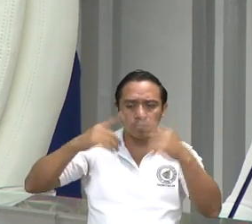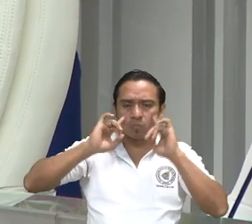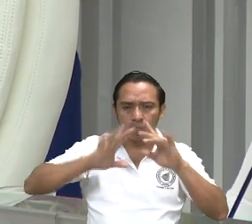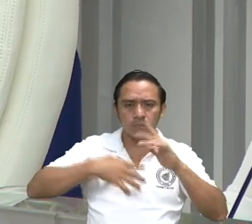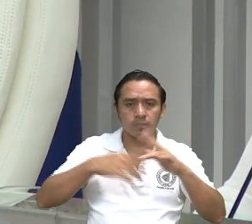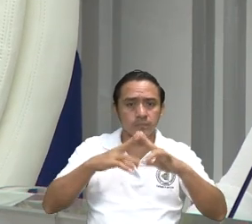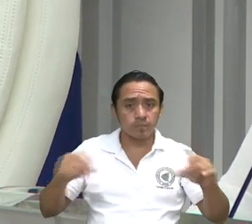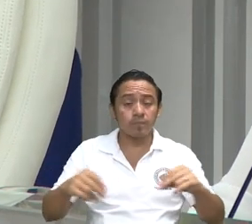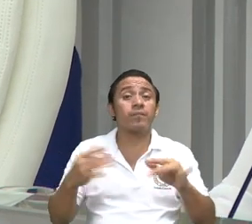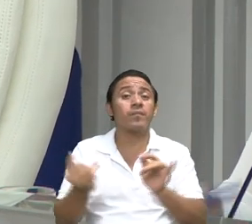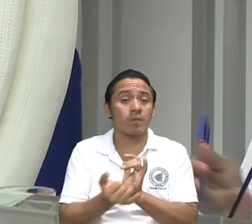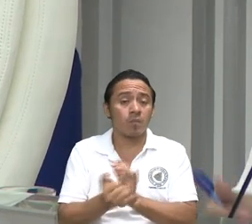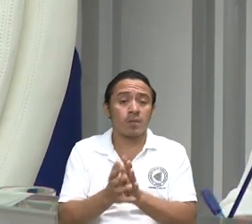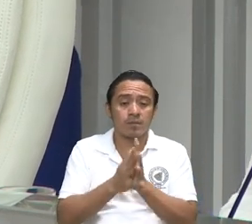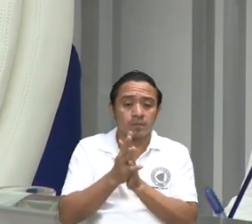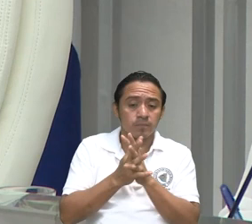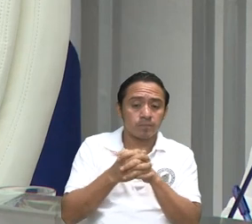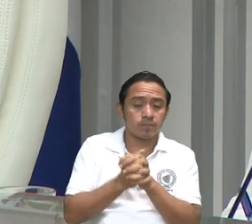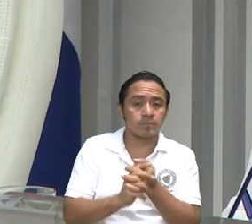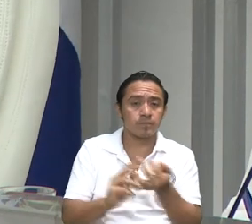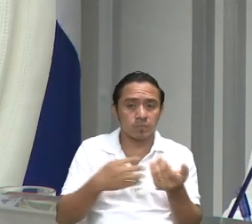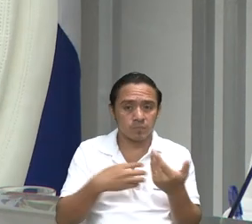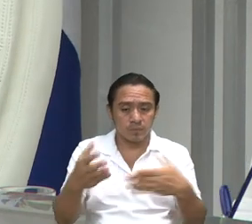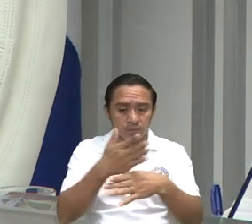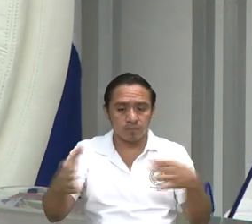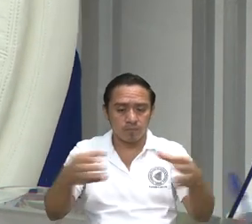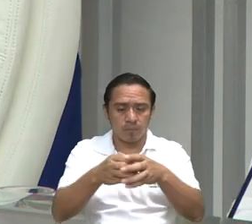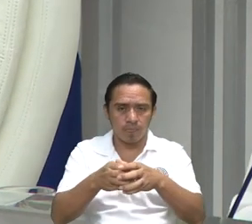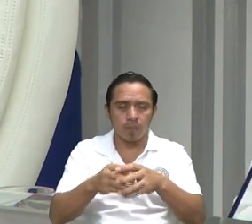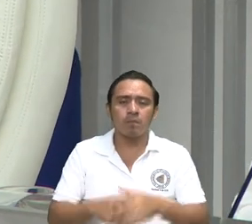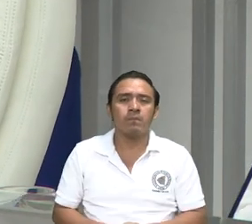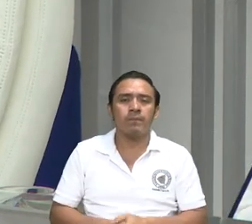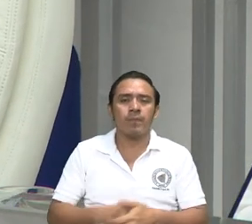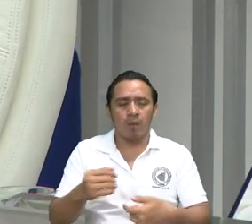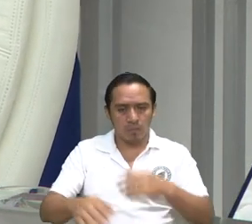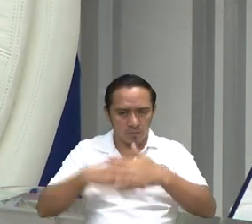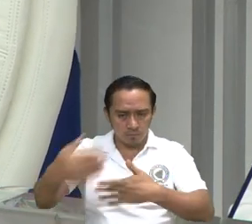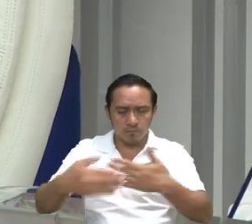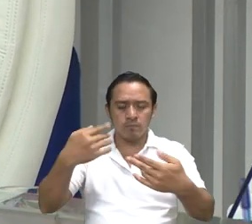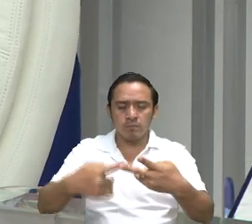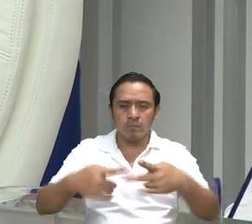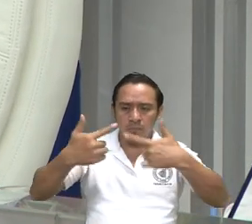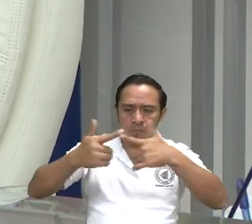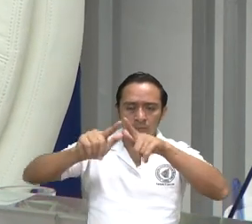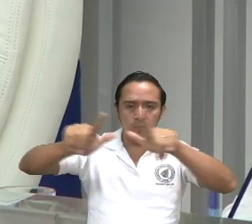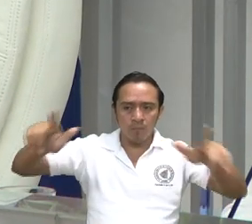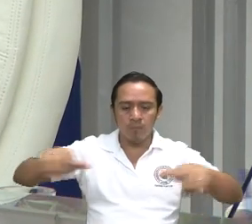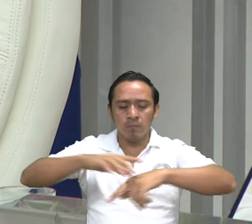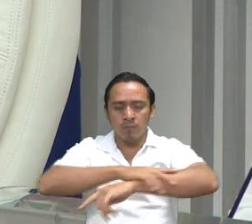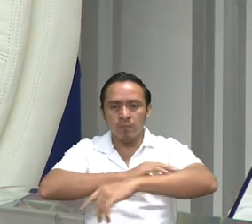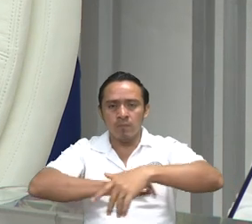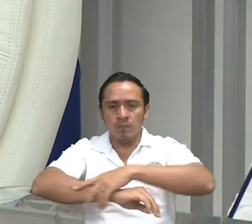los intereses comunitarios. La lucha de nuestros próceres de la independencia y la